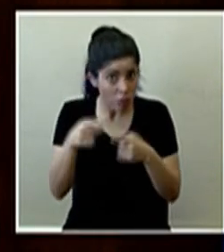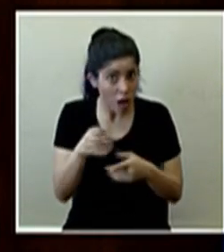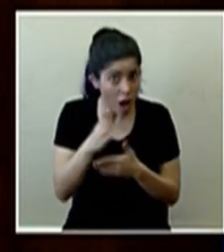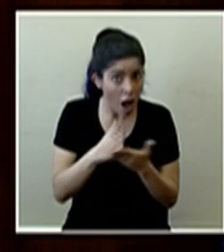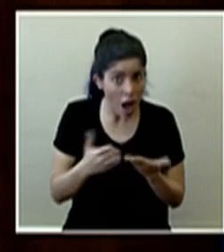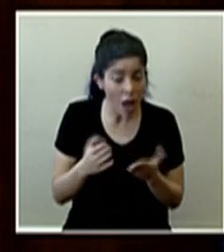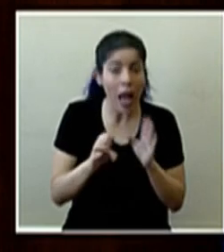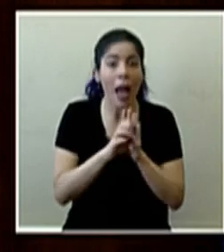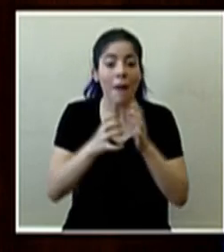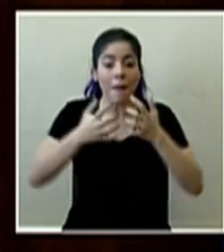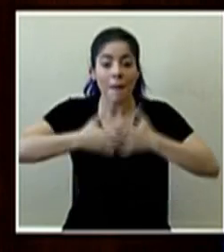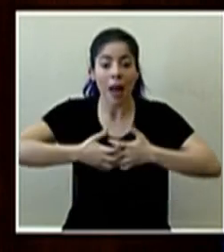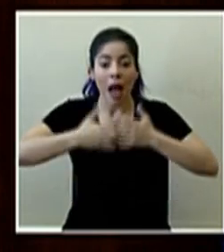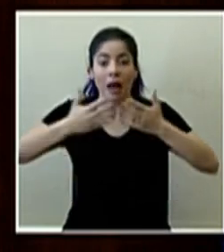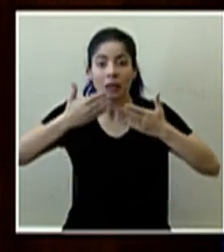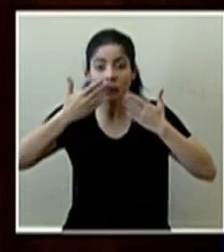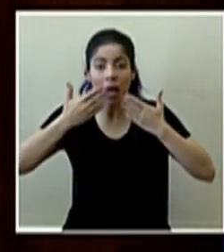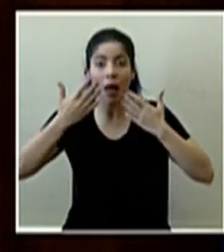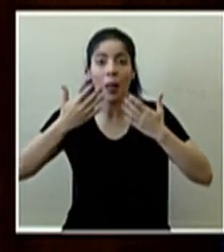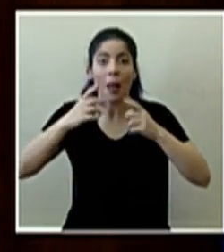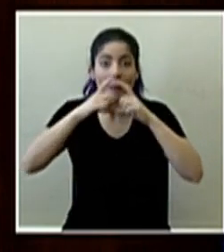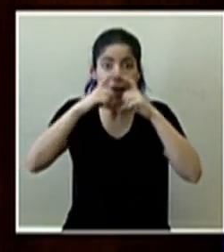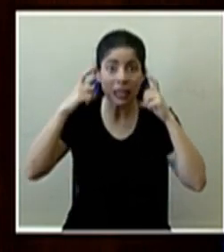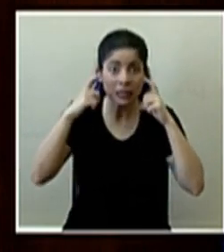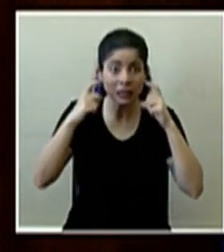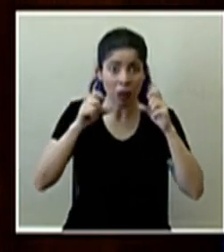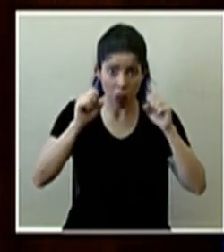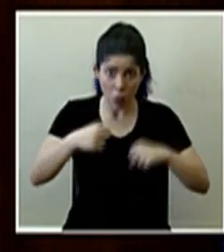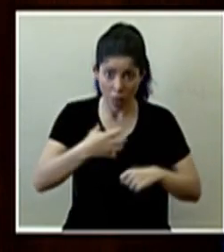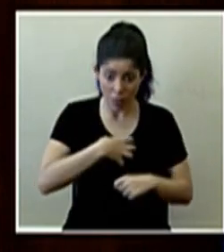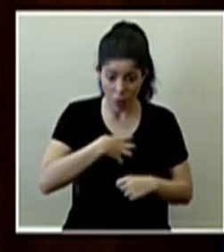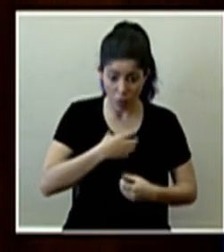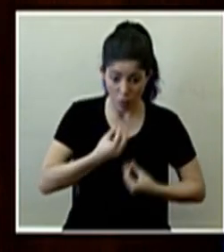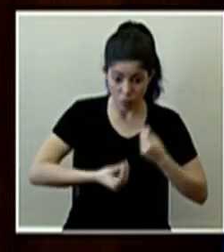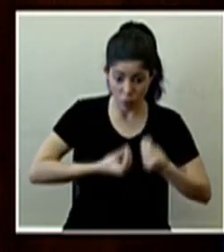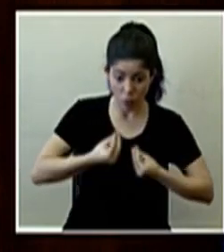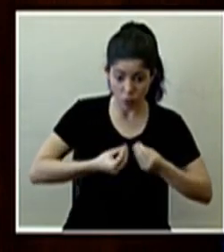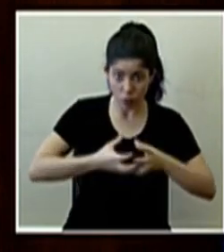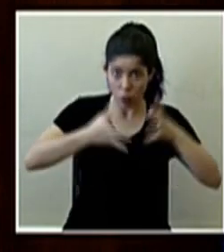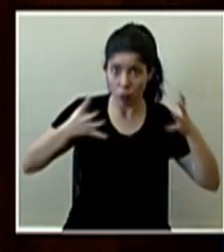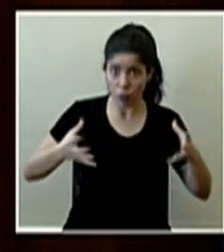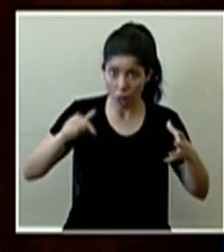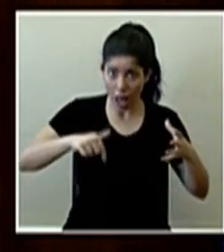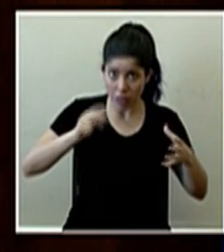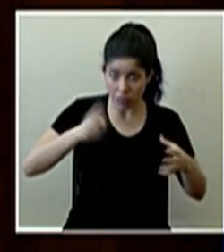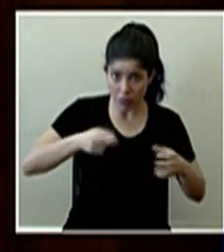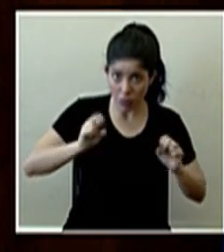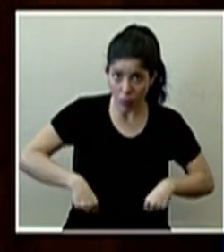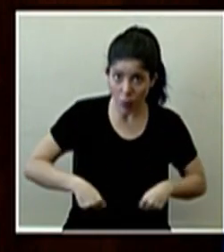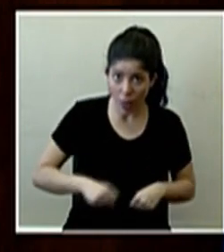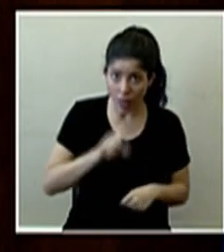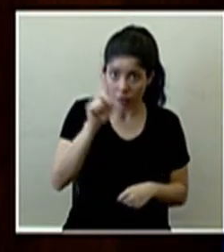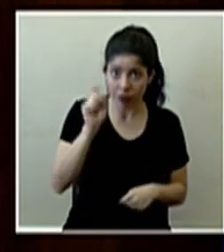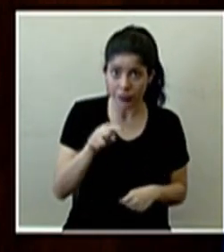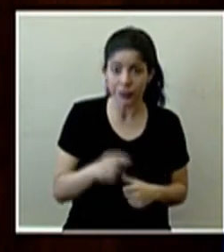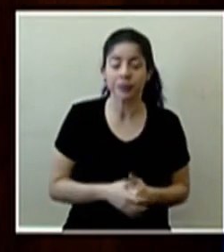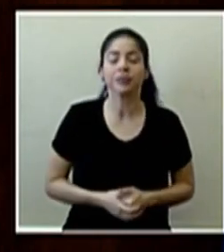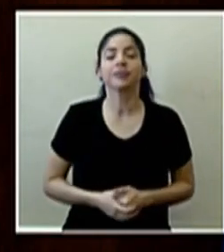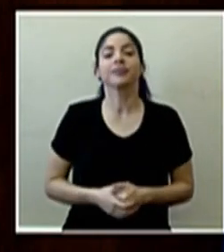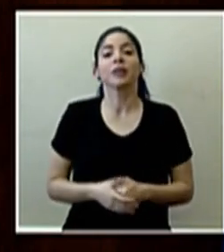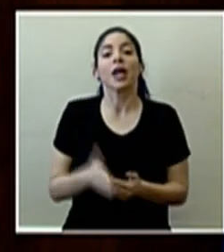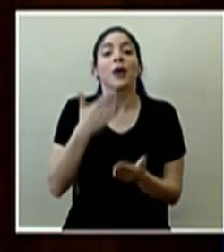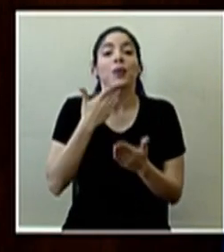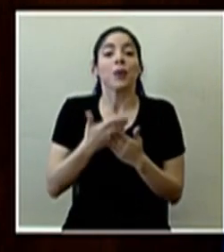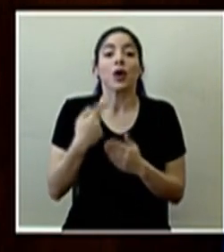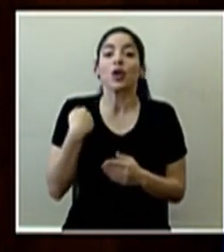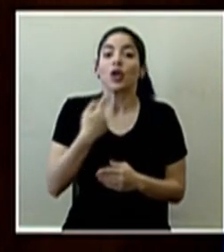Por ejemplo, respiradores, mascarillas. ¿Hay alguna opción de producir localmente esos equipos en volumen alto? Bueno,